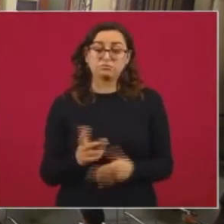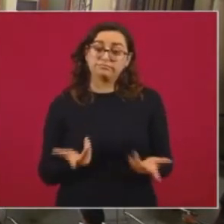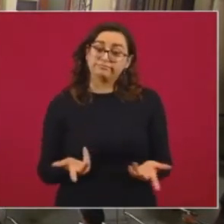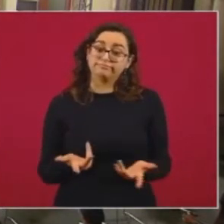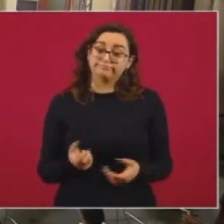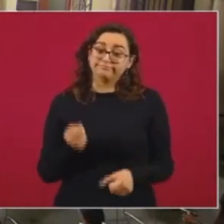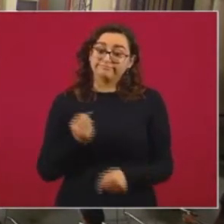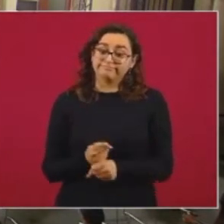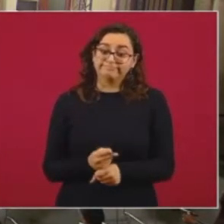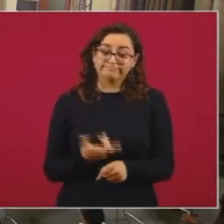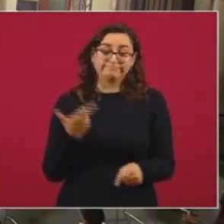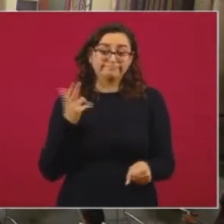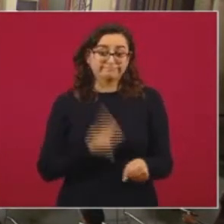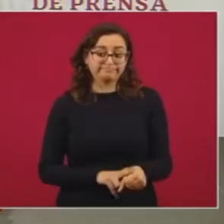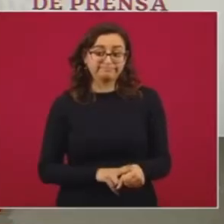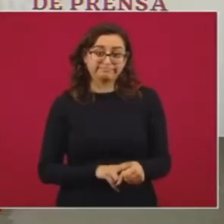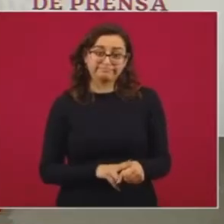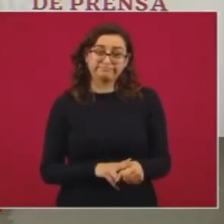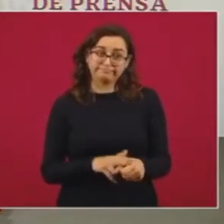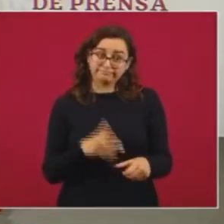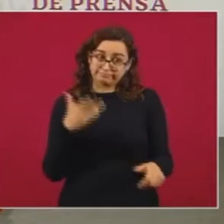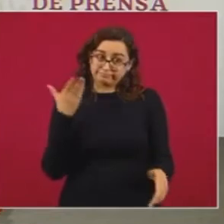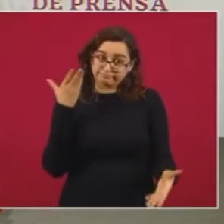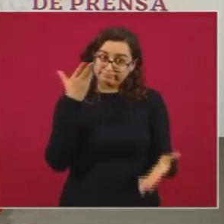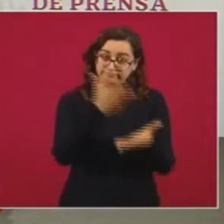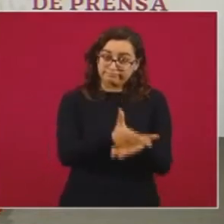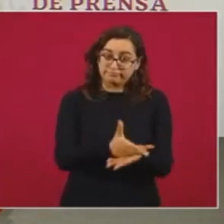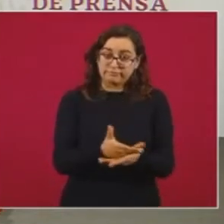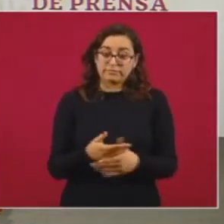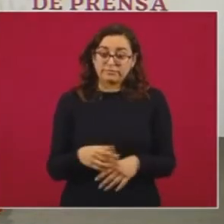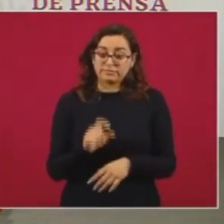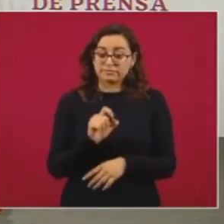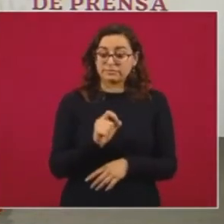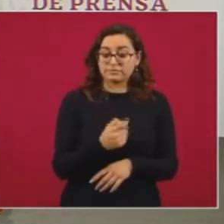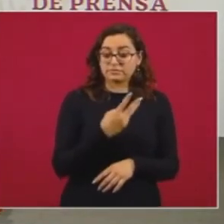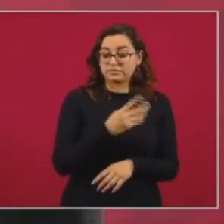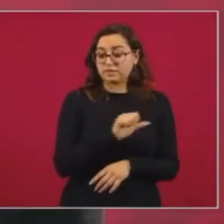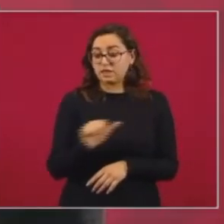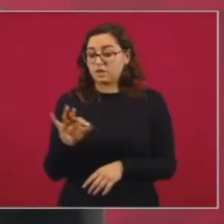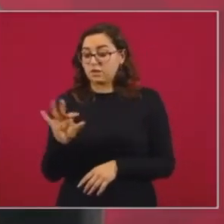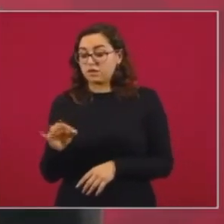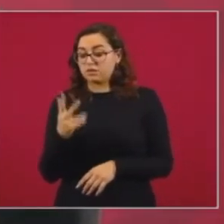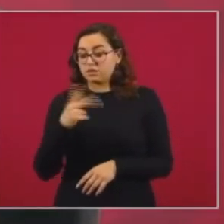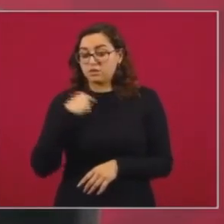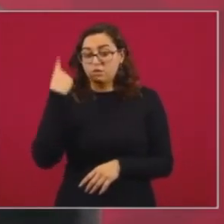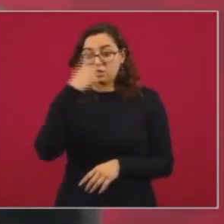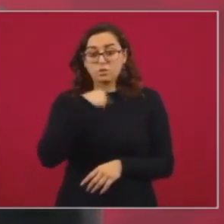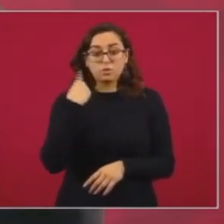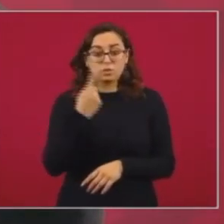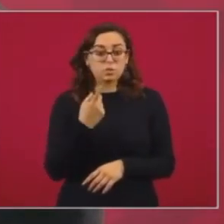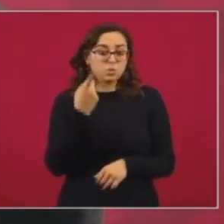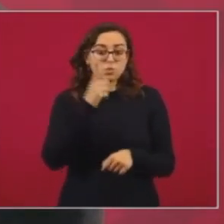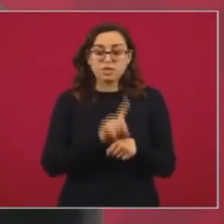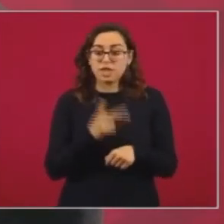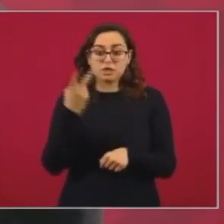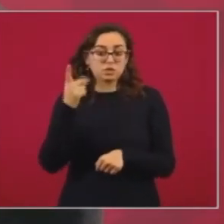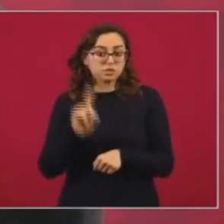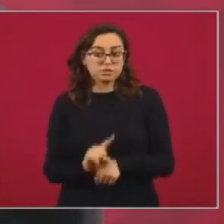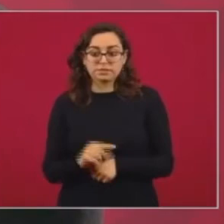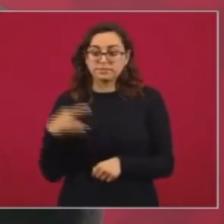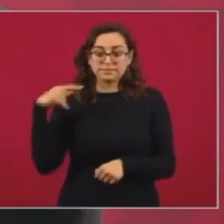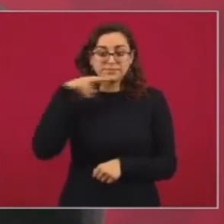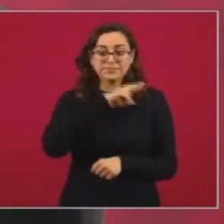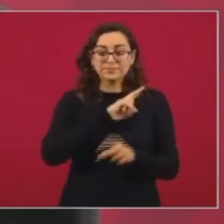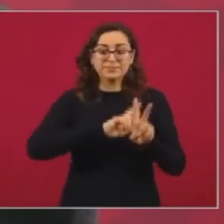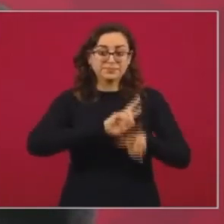oportuna. Atención oportuna es en las primeras 24, máximo 48 horas, es decir, en el primer día, en los primeros 2 días de que iniciaron